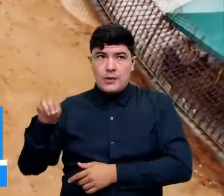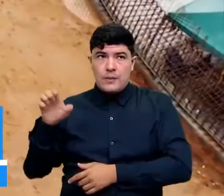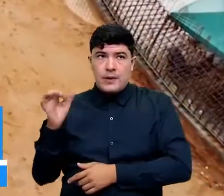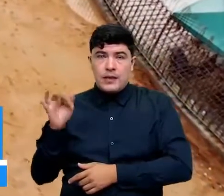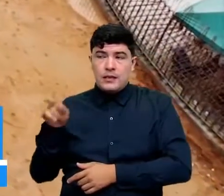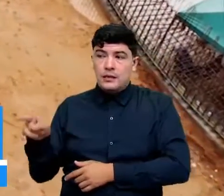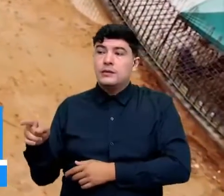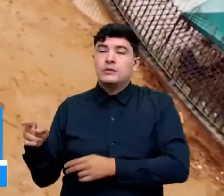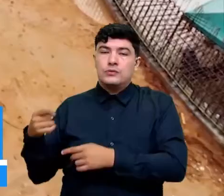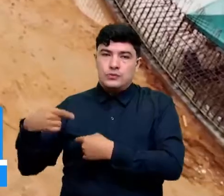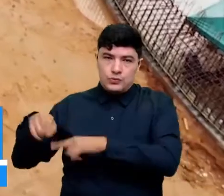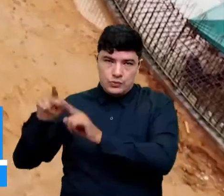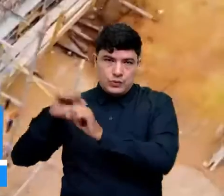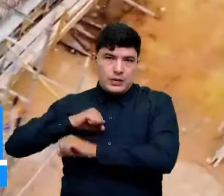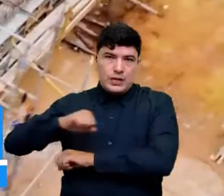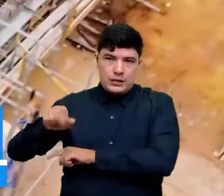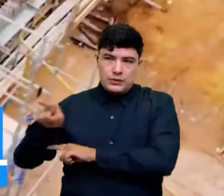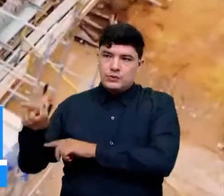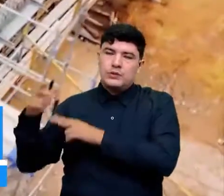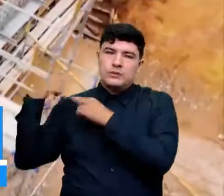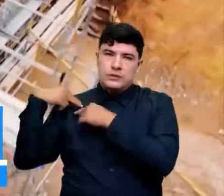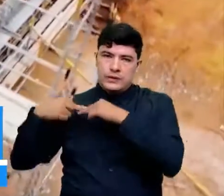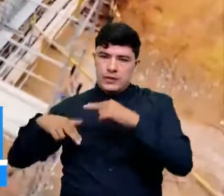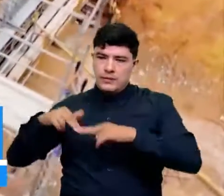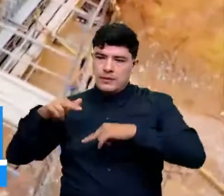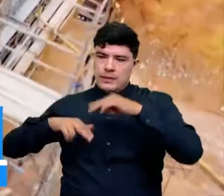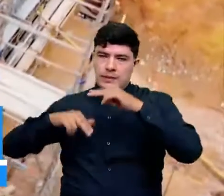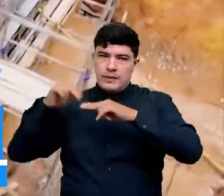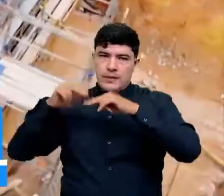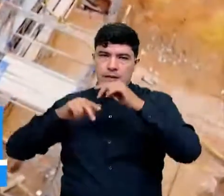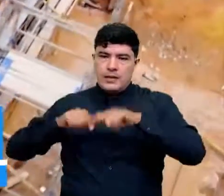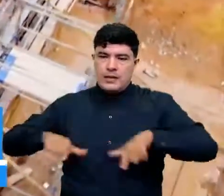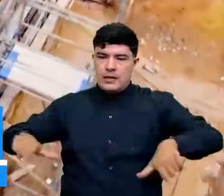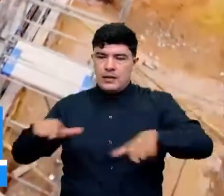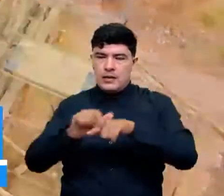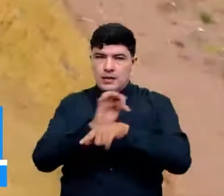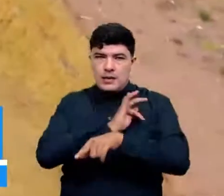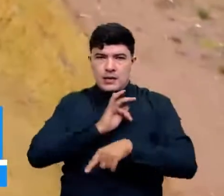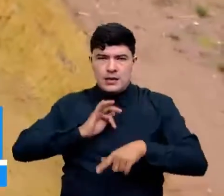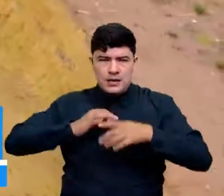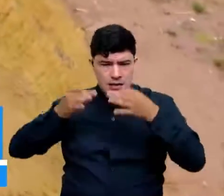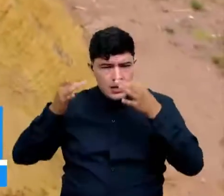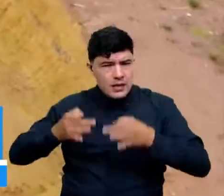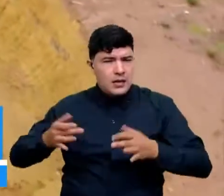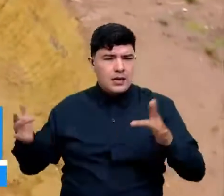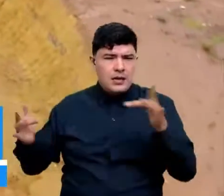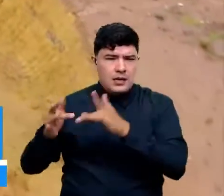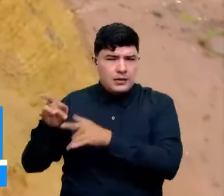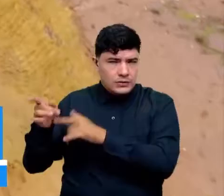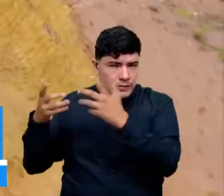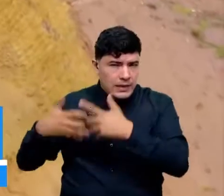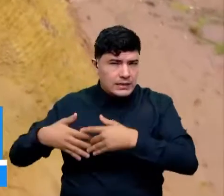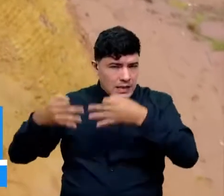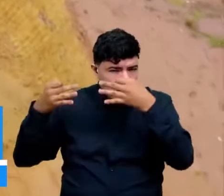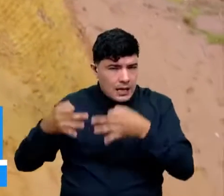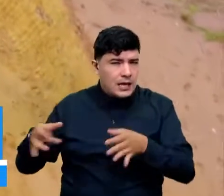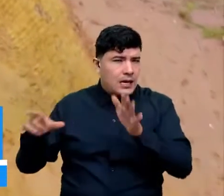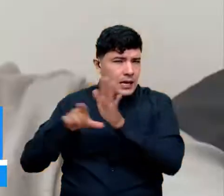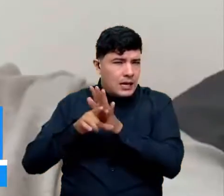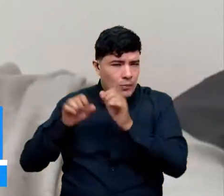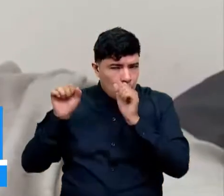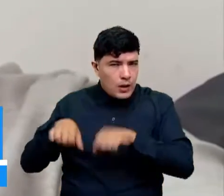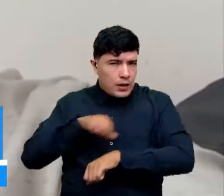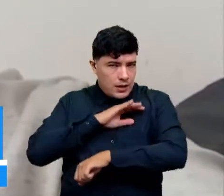la participación del consorcio Pitar San Silvestre, sea idónea para la construcción de esta importante obra